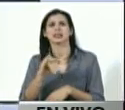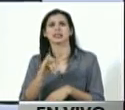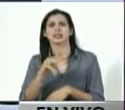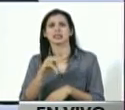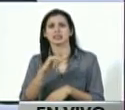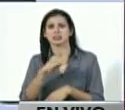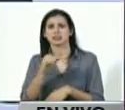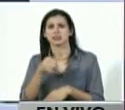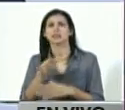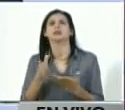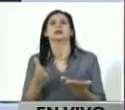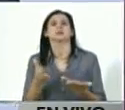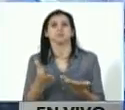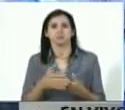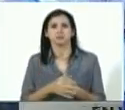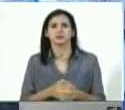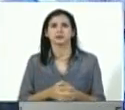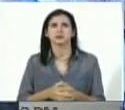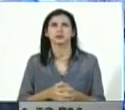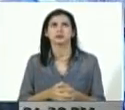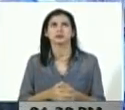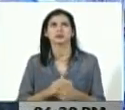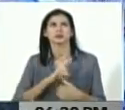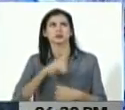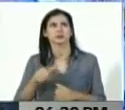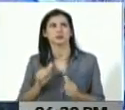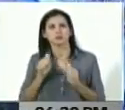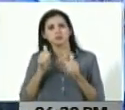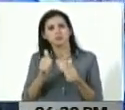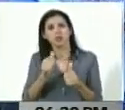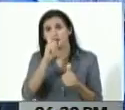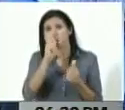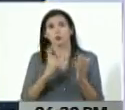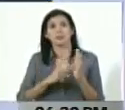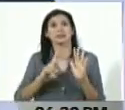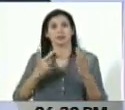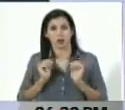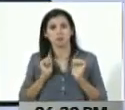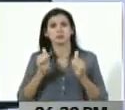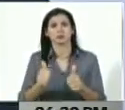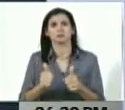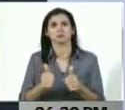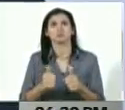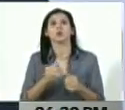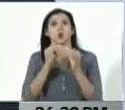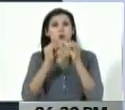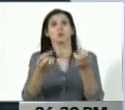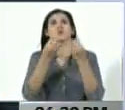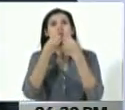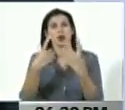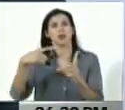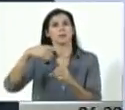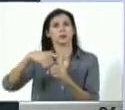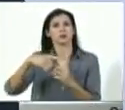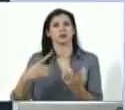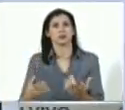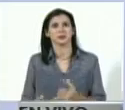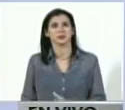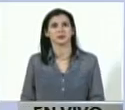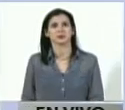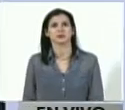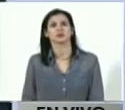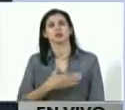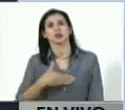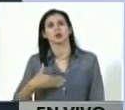Así que estamos empezando un año 2017 con buenas noticias. Yo